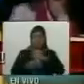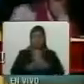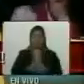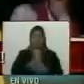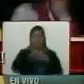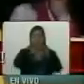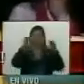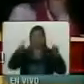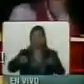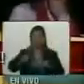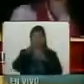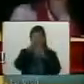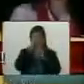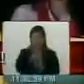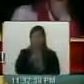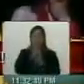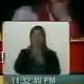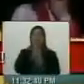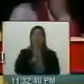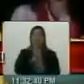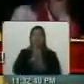Llamamos al respeto a los resultados.